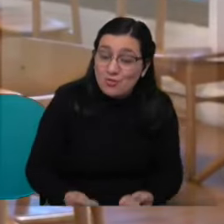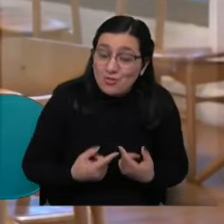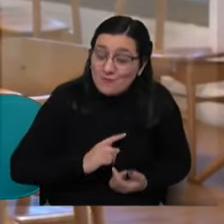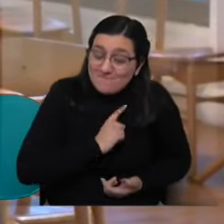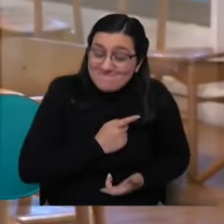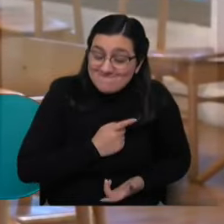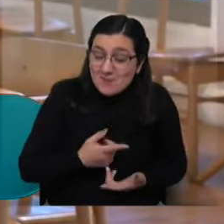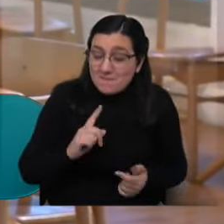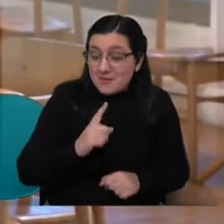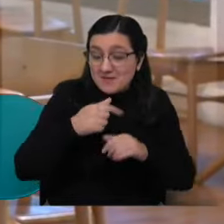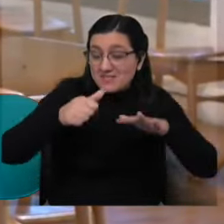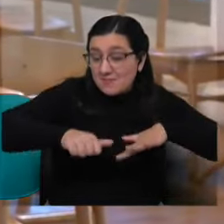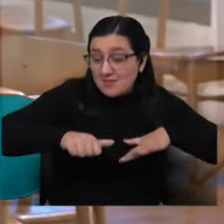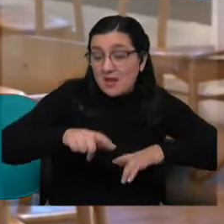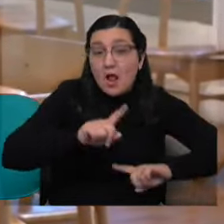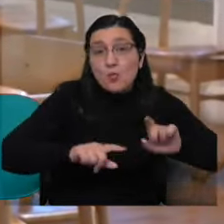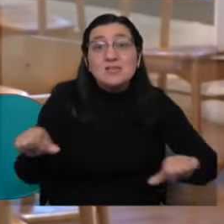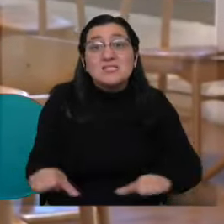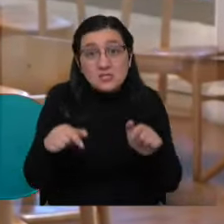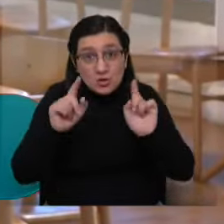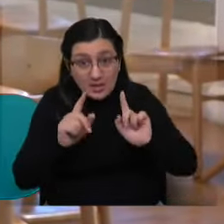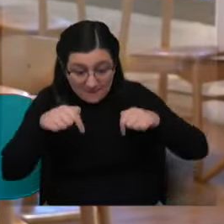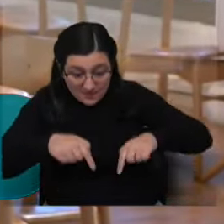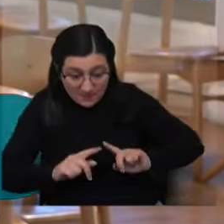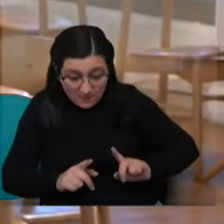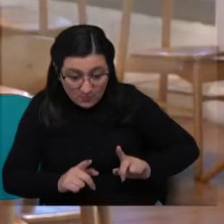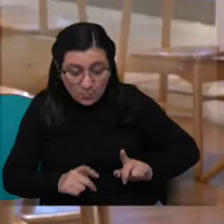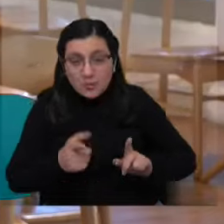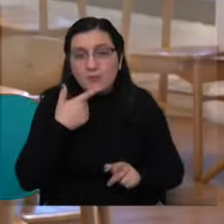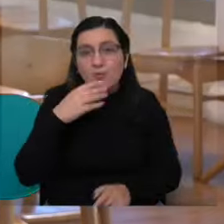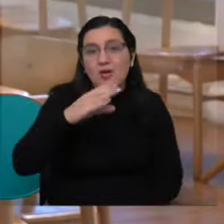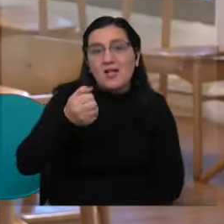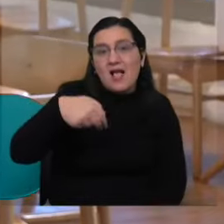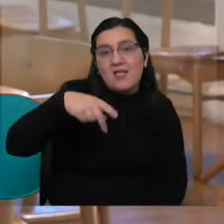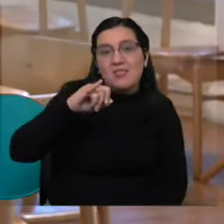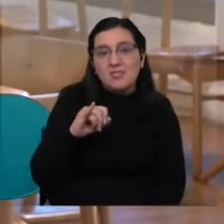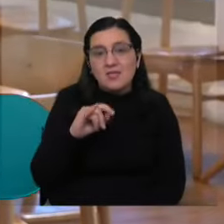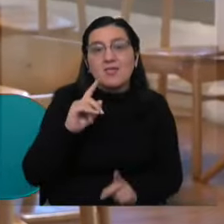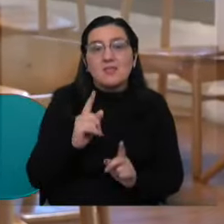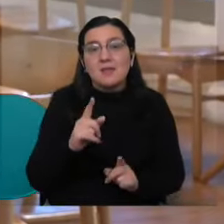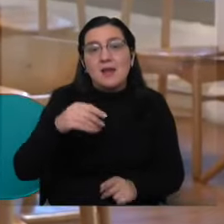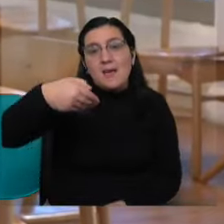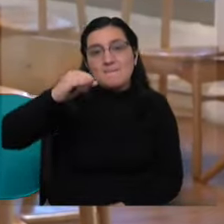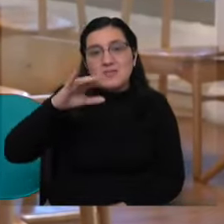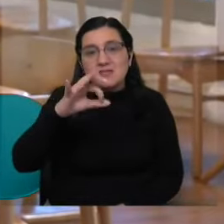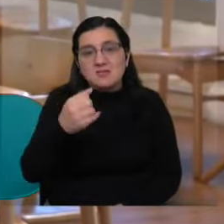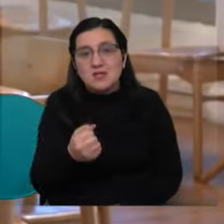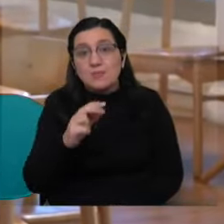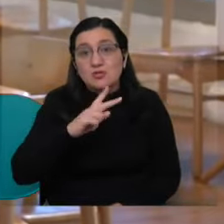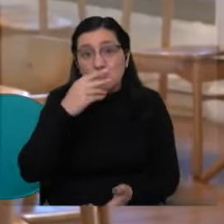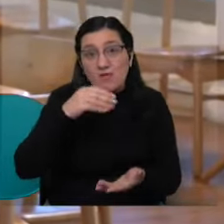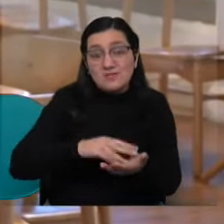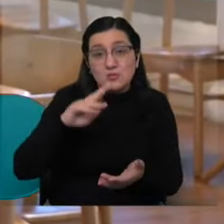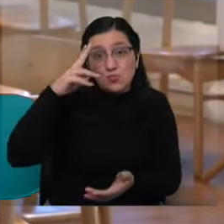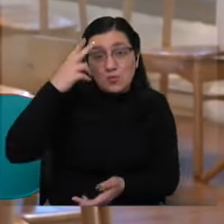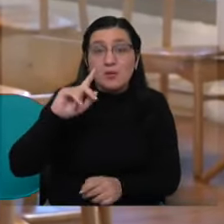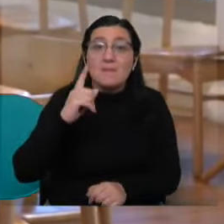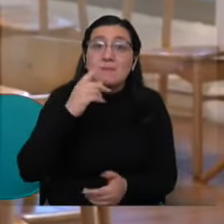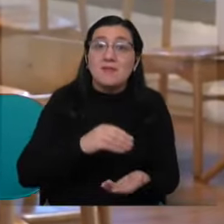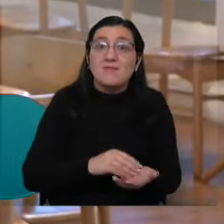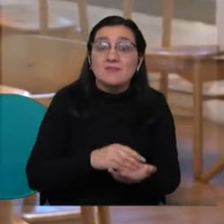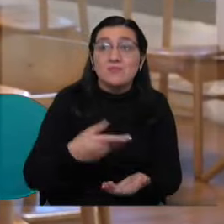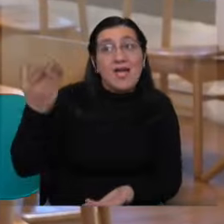semestre algunas que se hicieron en el teatro Solís vamos a tocar este candid de berstein vamos a tocar también la misa de berstein por segunda vez en Uruguay porque la primera vez la habíamos